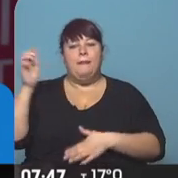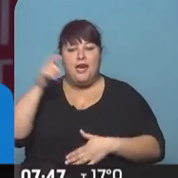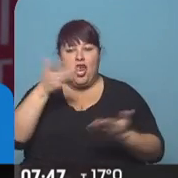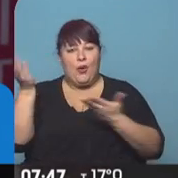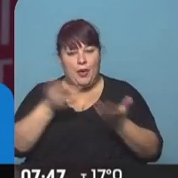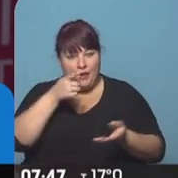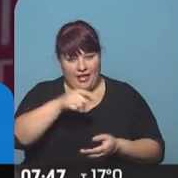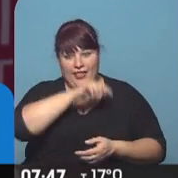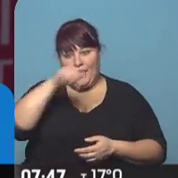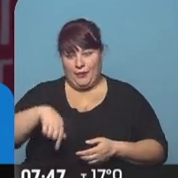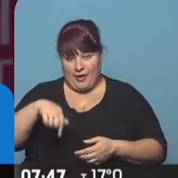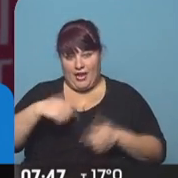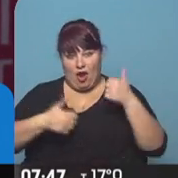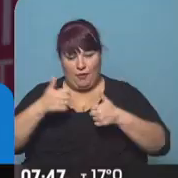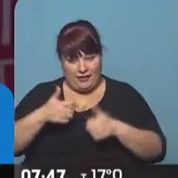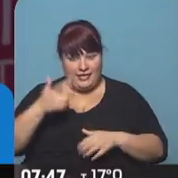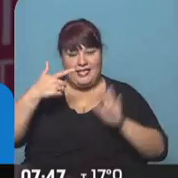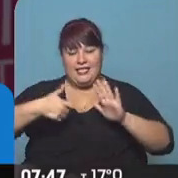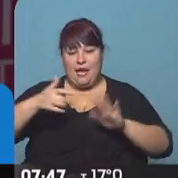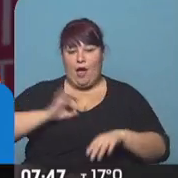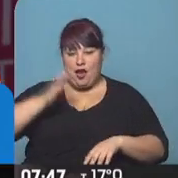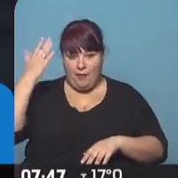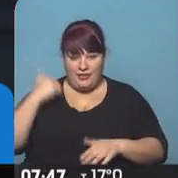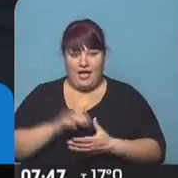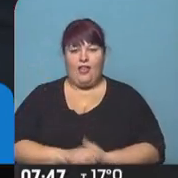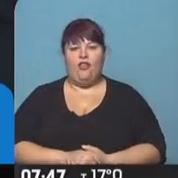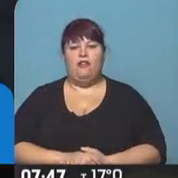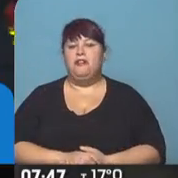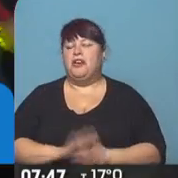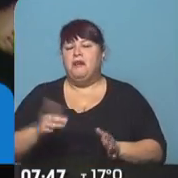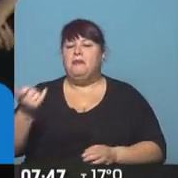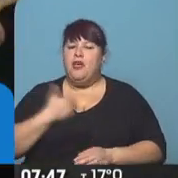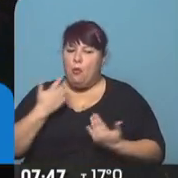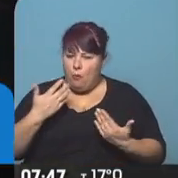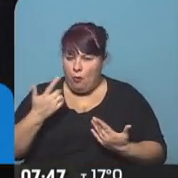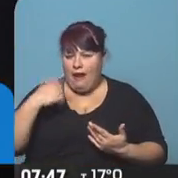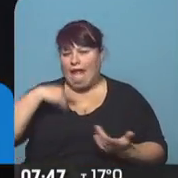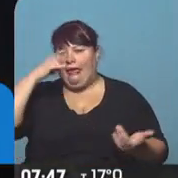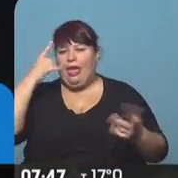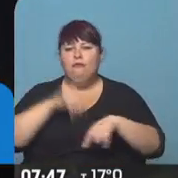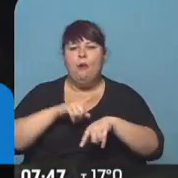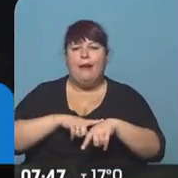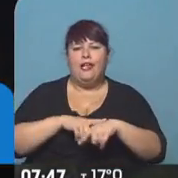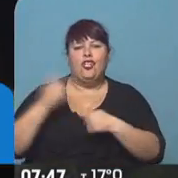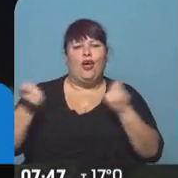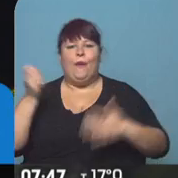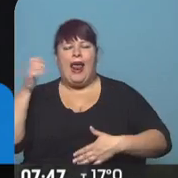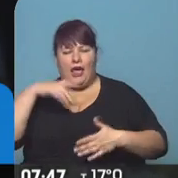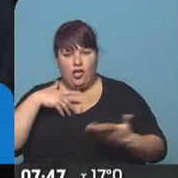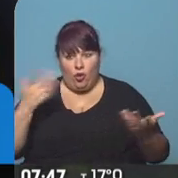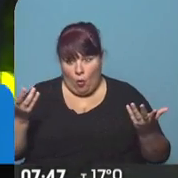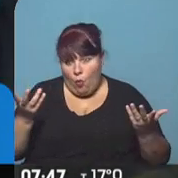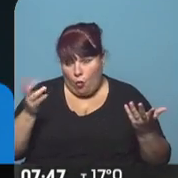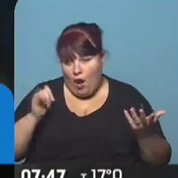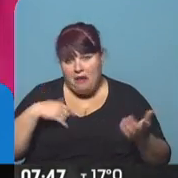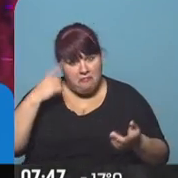de bienvenida a él que venía de aquí de competir, salió séptimo el año pasado y bueno, me dijeron si podía improvisar unos tangos con él, yo dije,